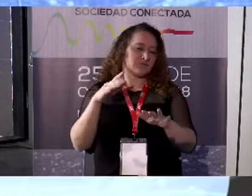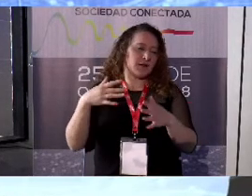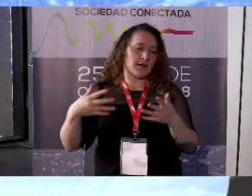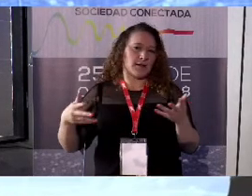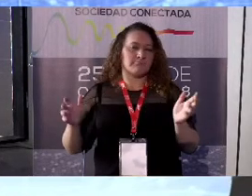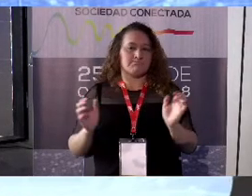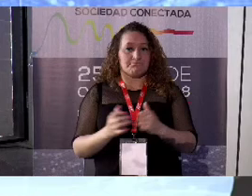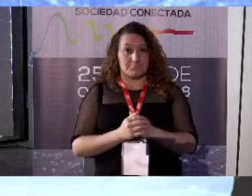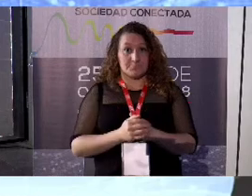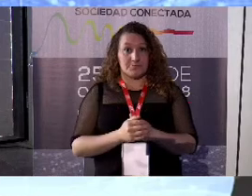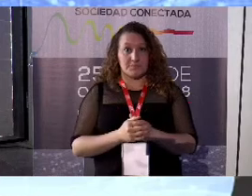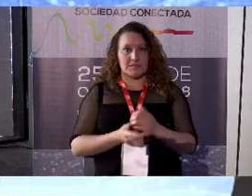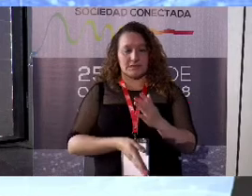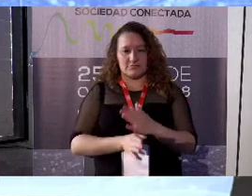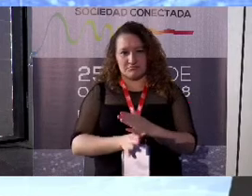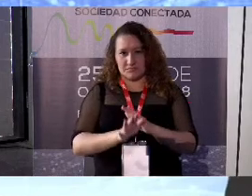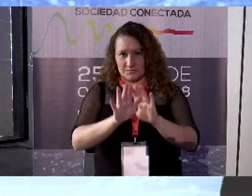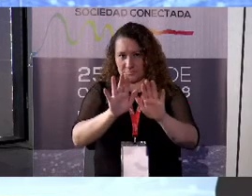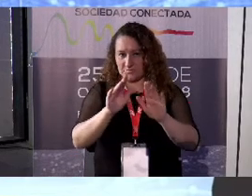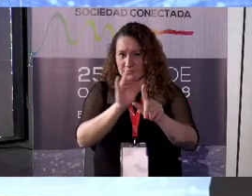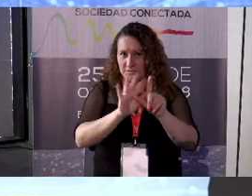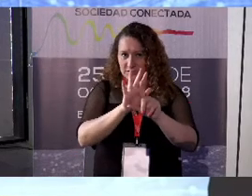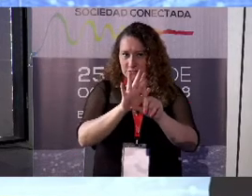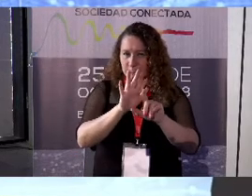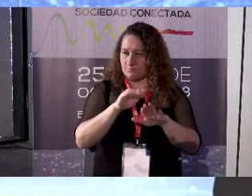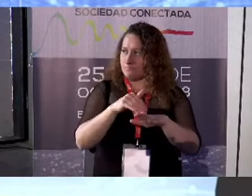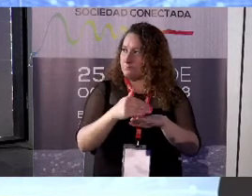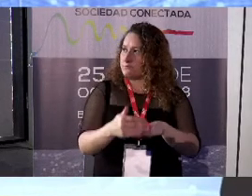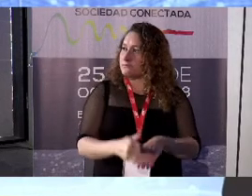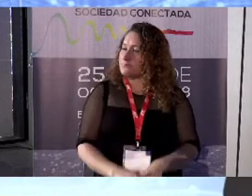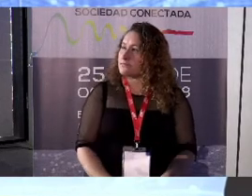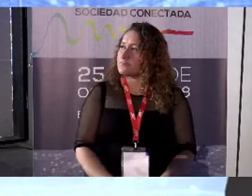etcétera entonces seguimos conversando al final del